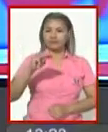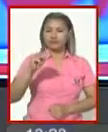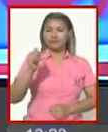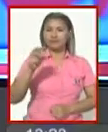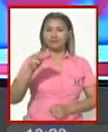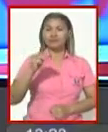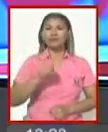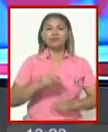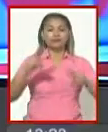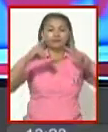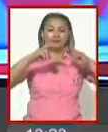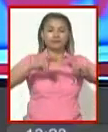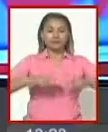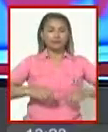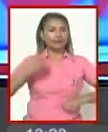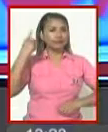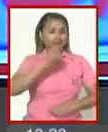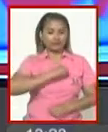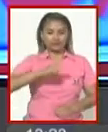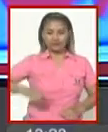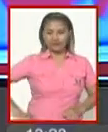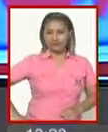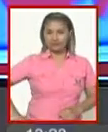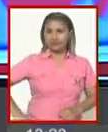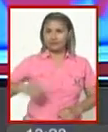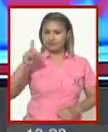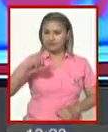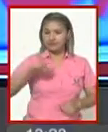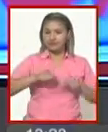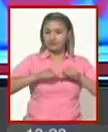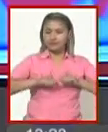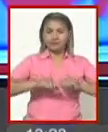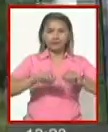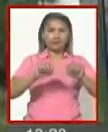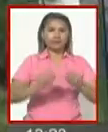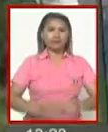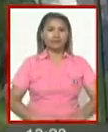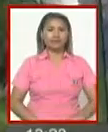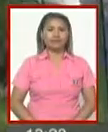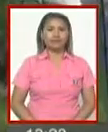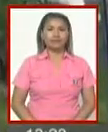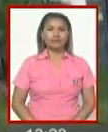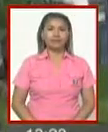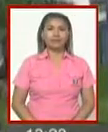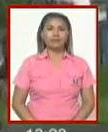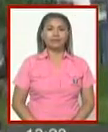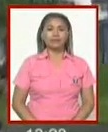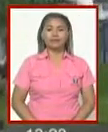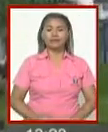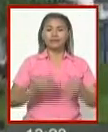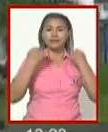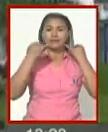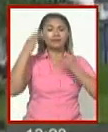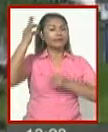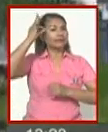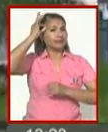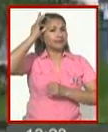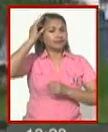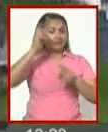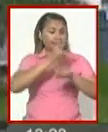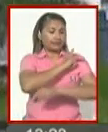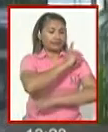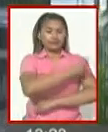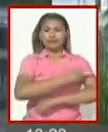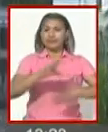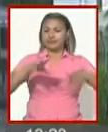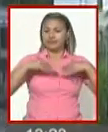MAS aseguran que las investigaciones para la alcaldía municipal deben continuar. Al hacerse público que la Fiscalía de